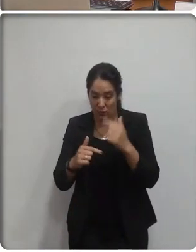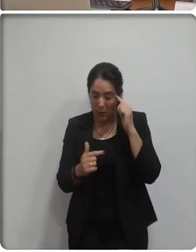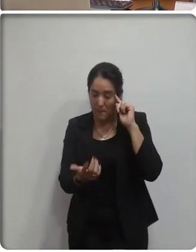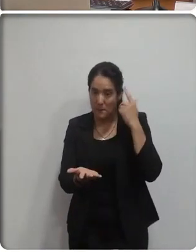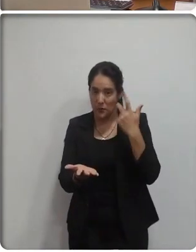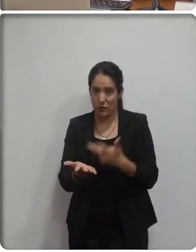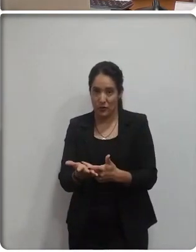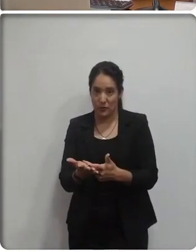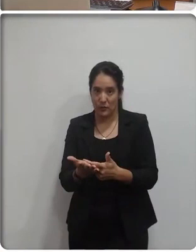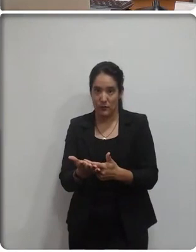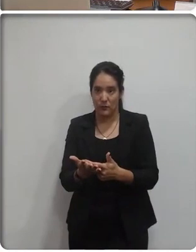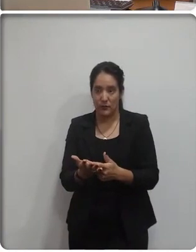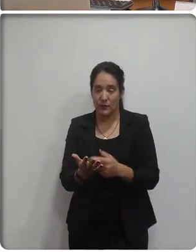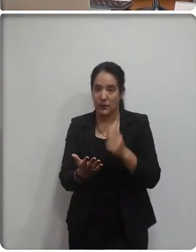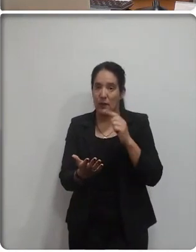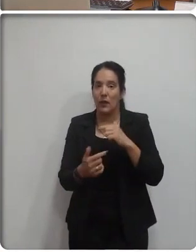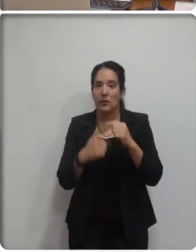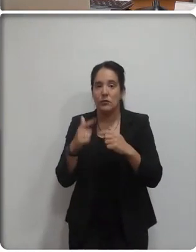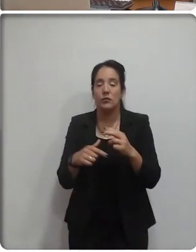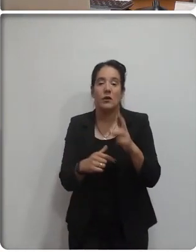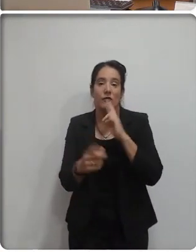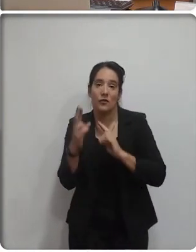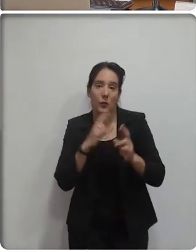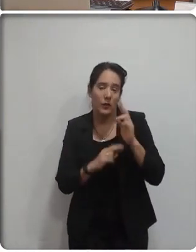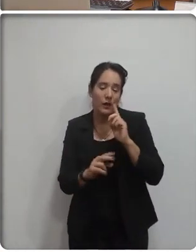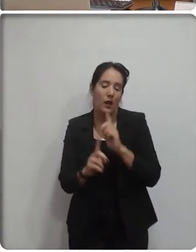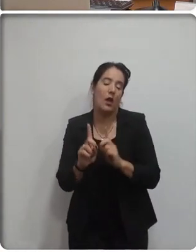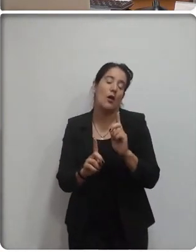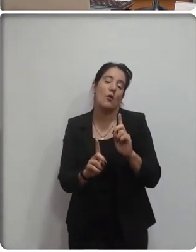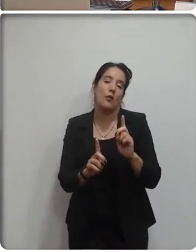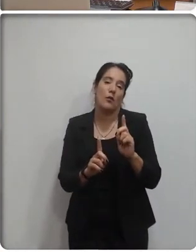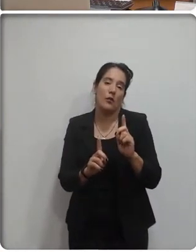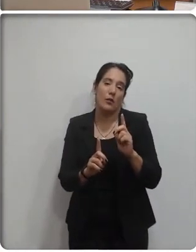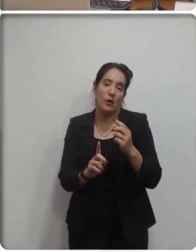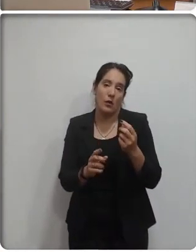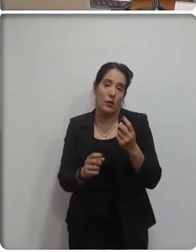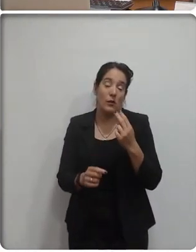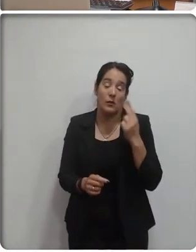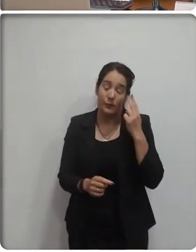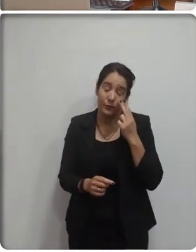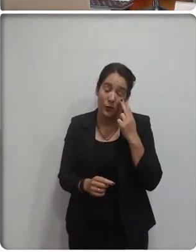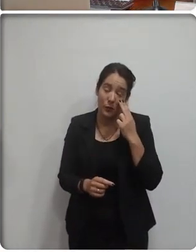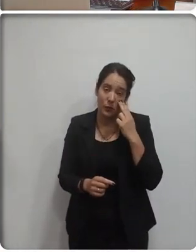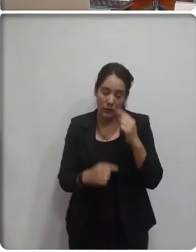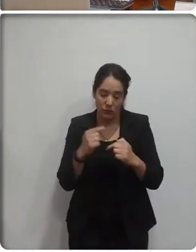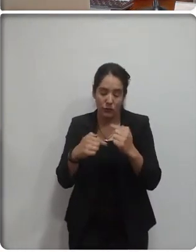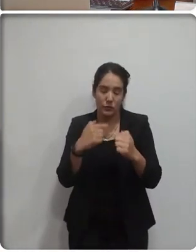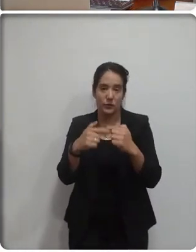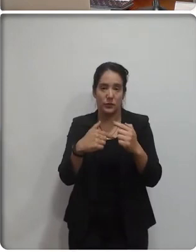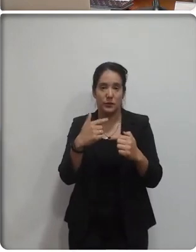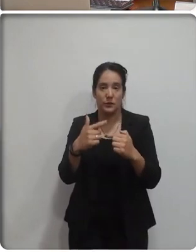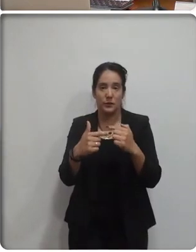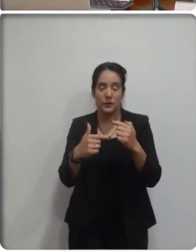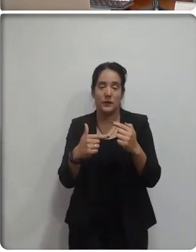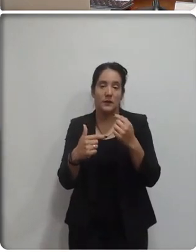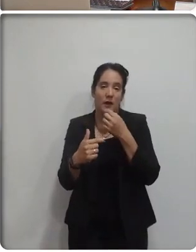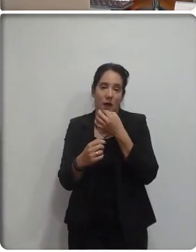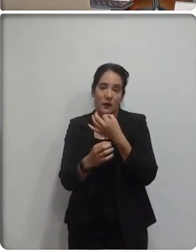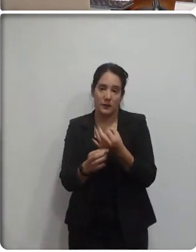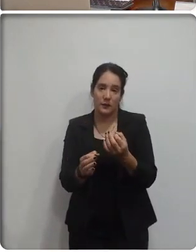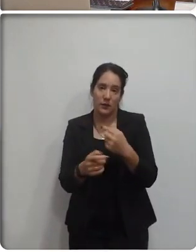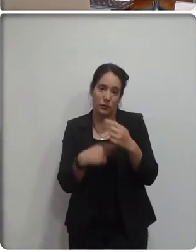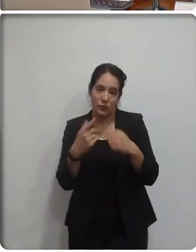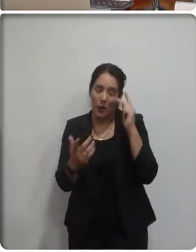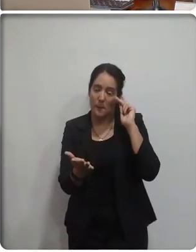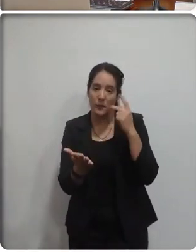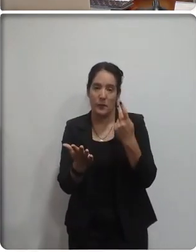de referencia. Es dando respuesta a cada uno de estos literales que de alguna manera se le dio el contenido al proyecto que